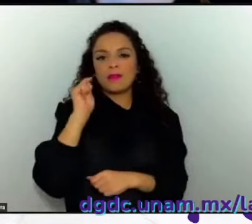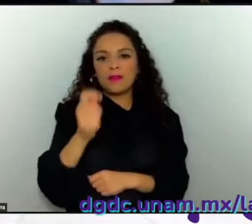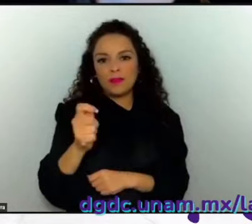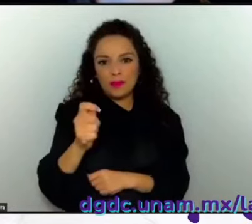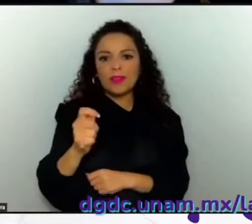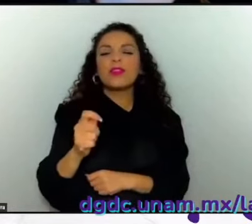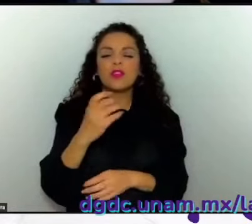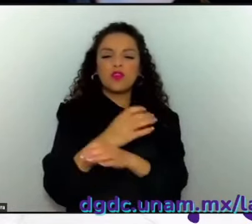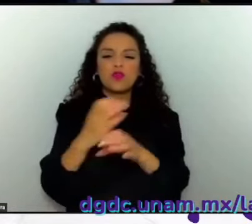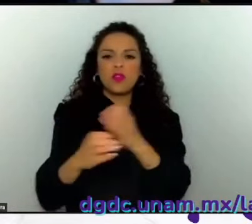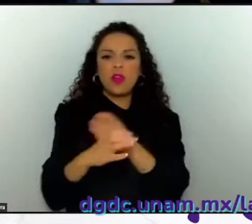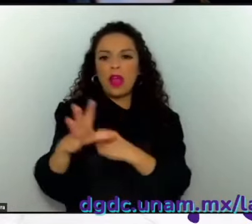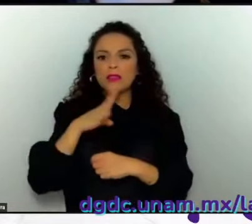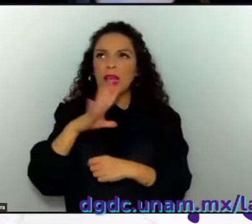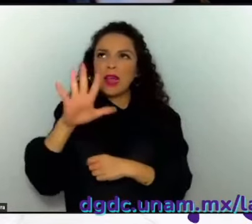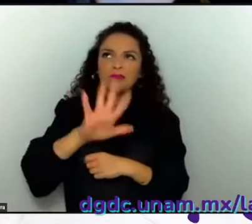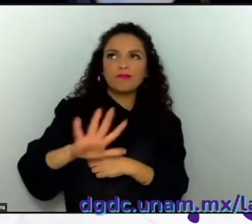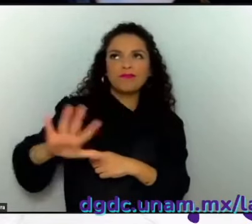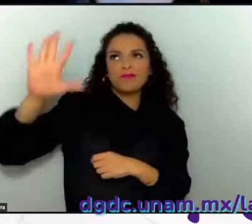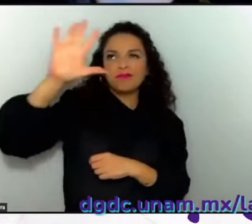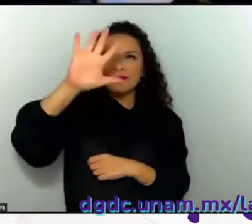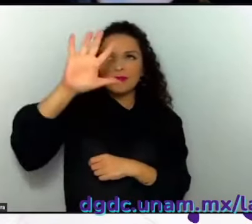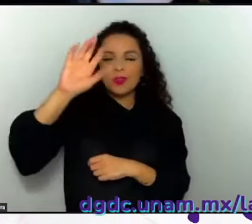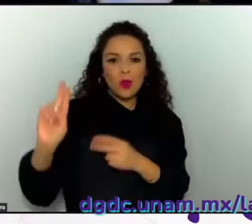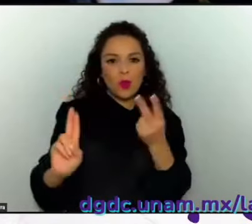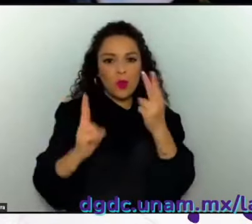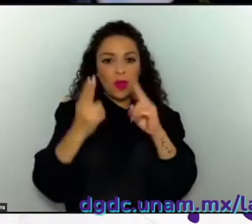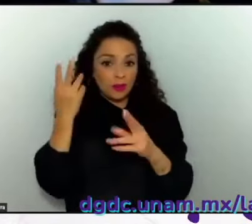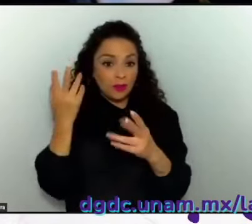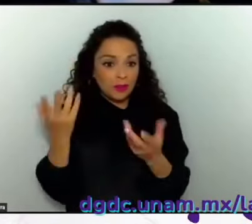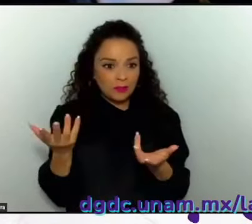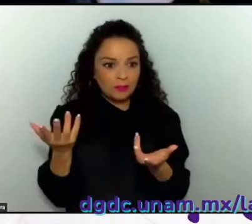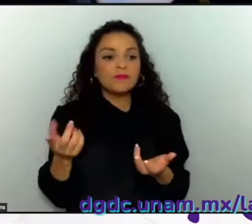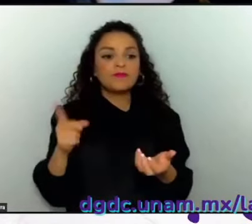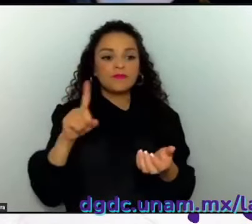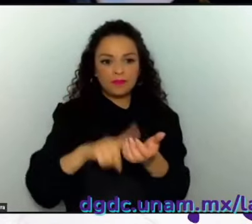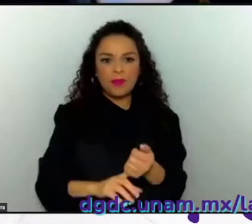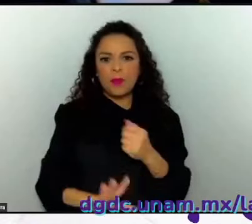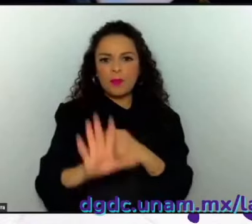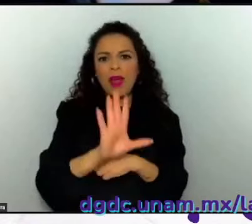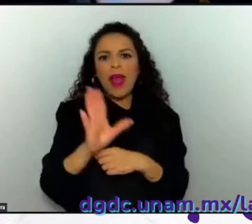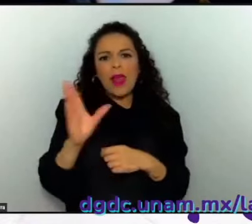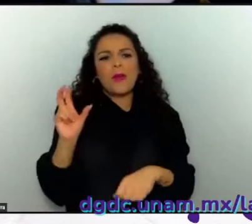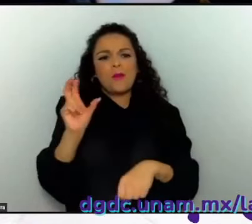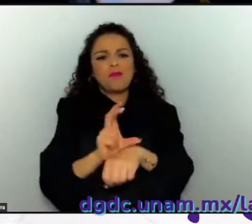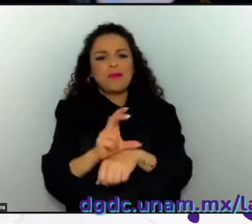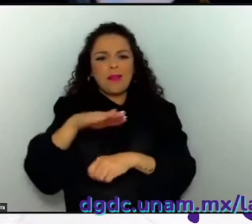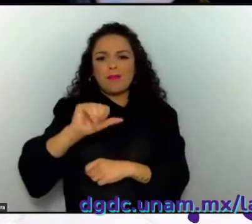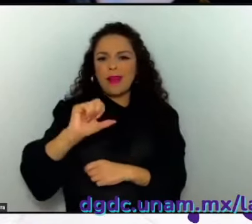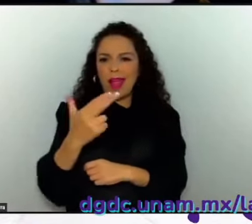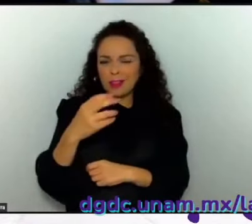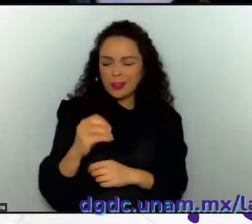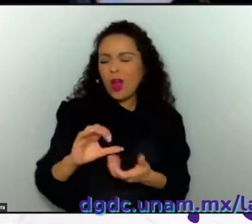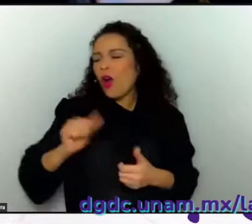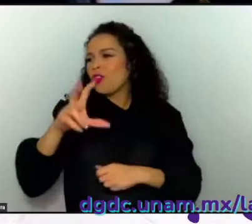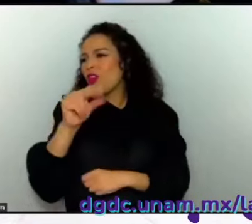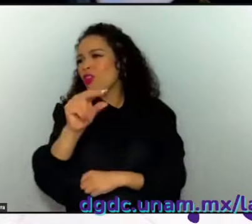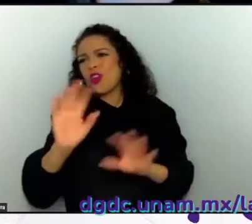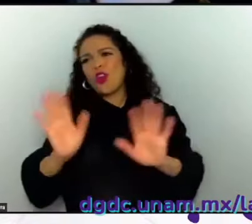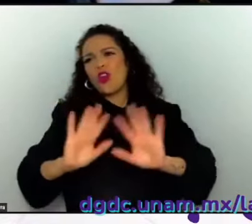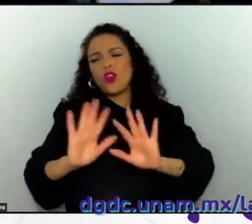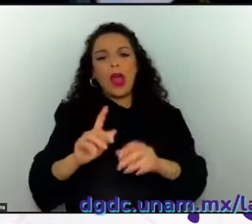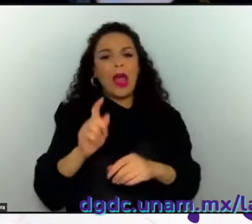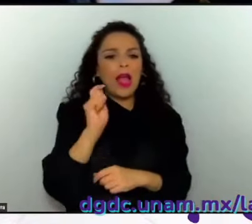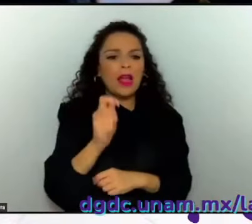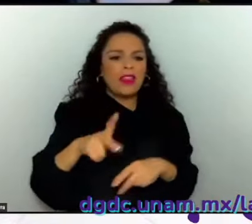galáctico. Entonces, ¿qué son las siglas? Entonces, muchos decían, la materia oscura son machos, objetos masivos en el halo galáctico. Y otros decían, no, la materia oscura